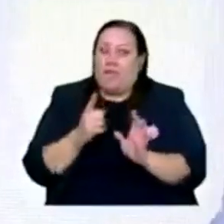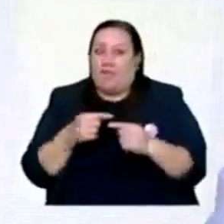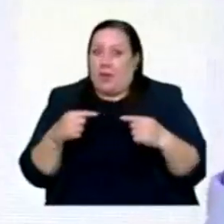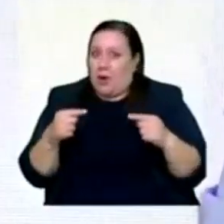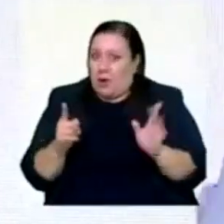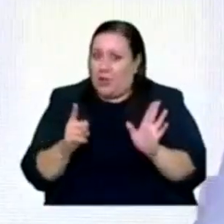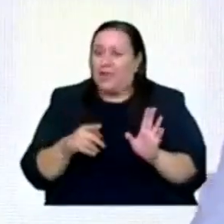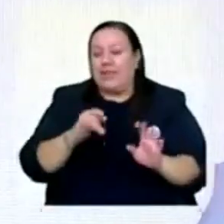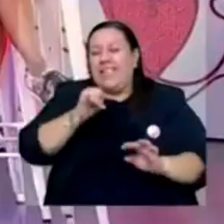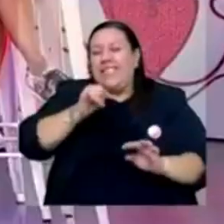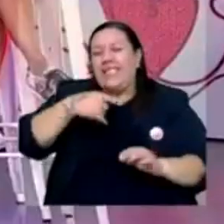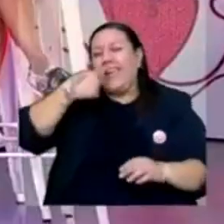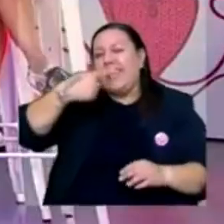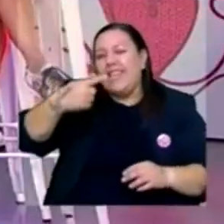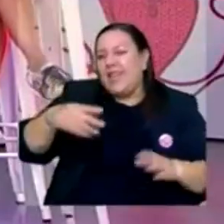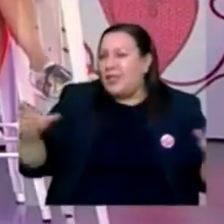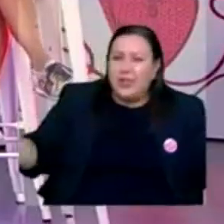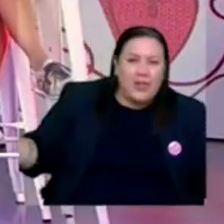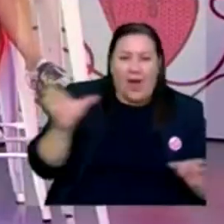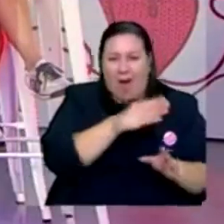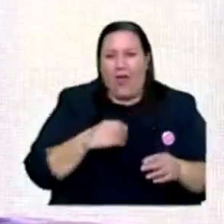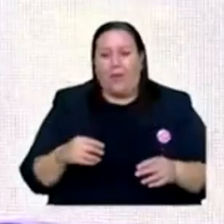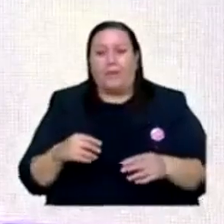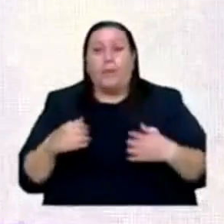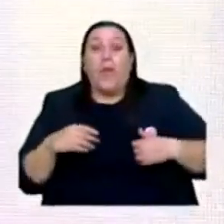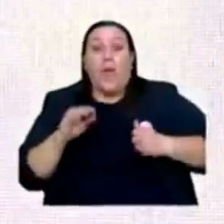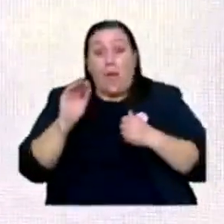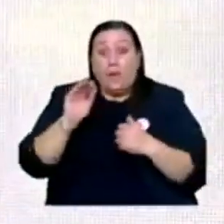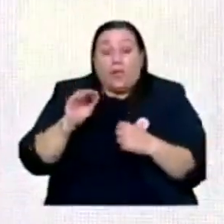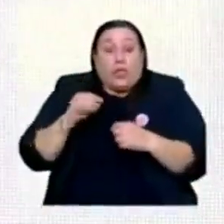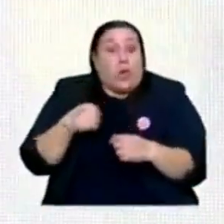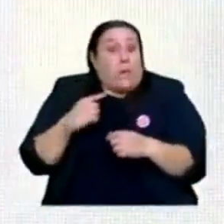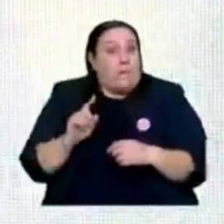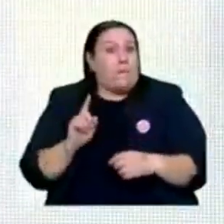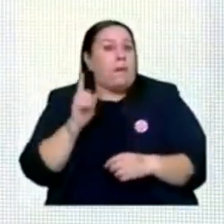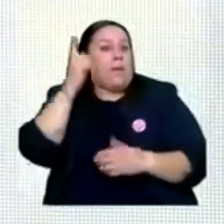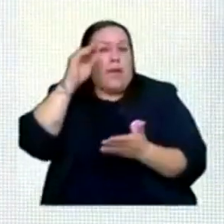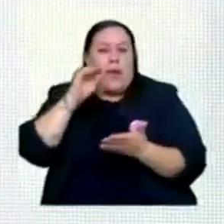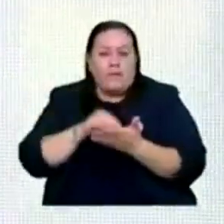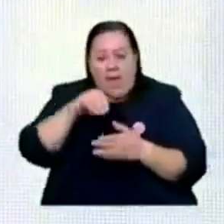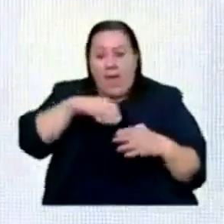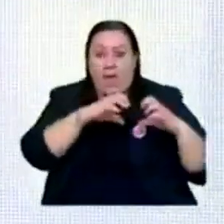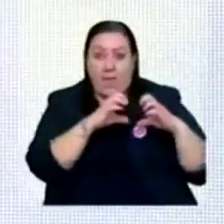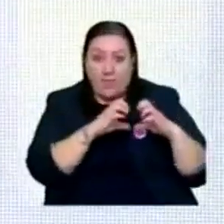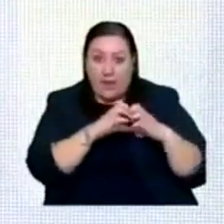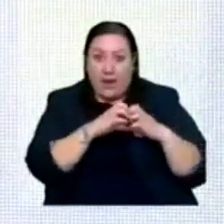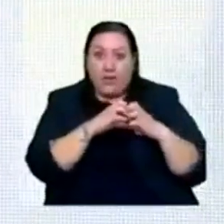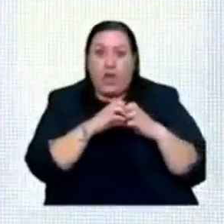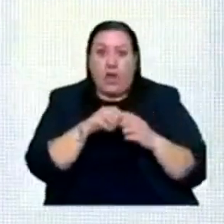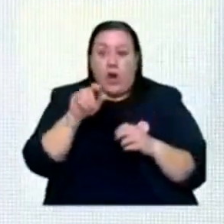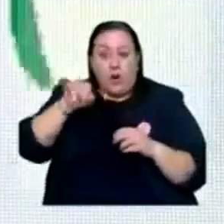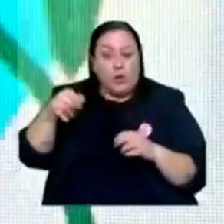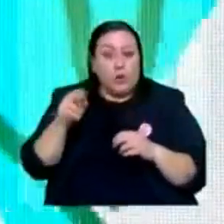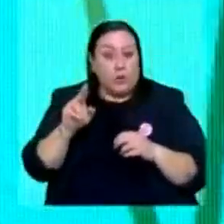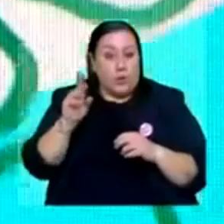Digamos todo. Vos sabés que en mi primera Teletón, Judy me pidió mi teléfono